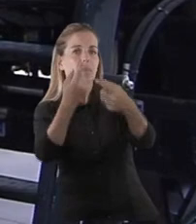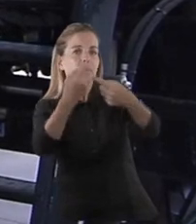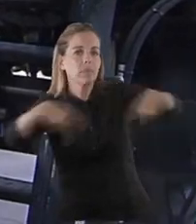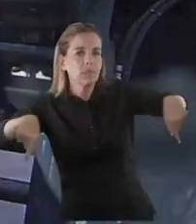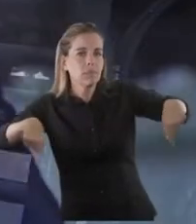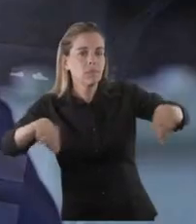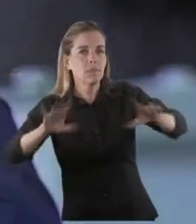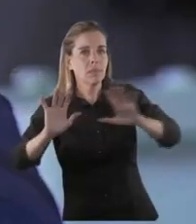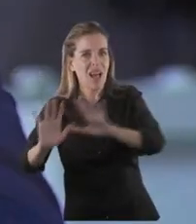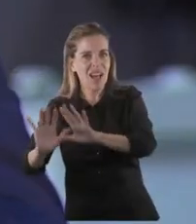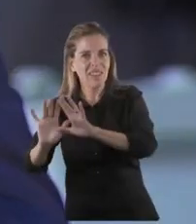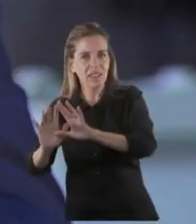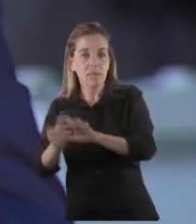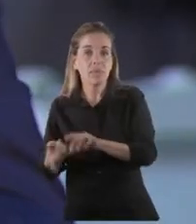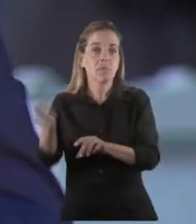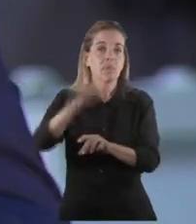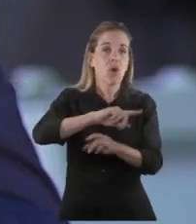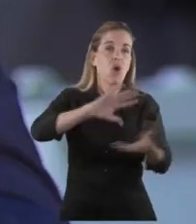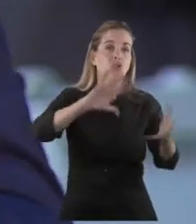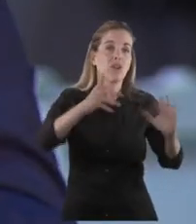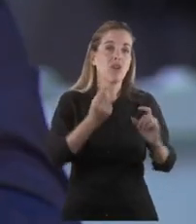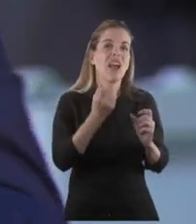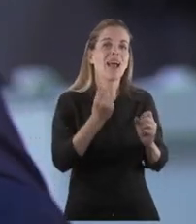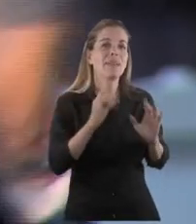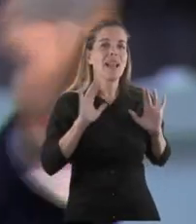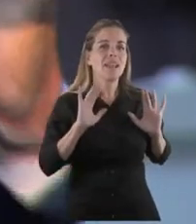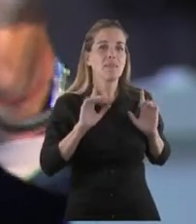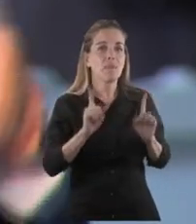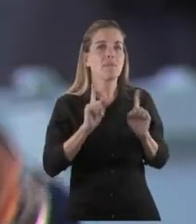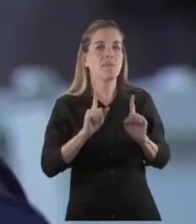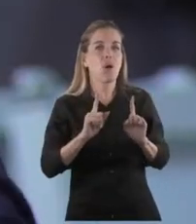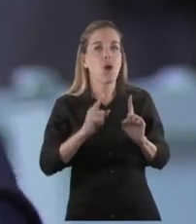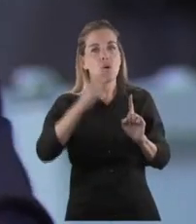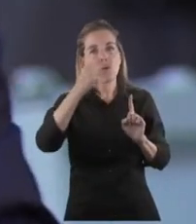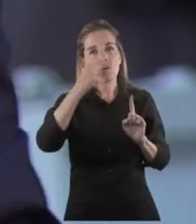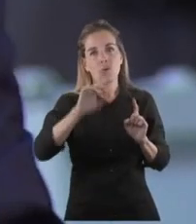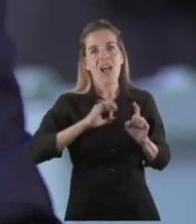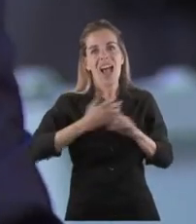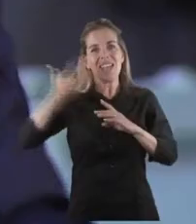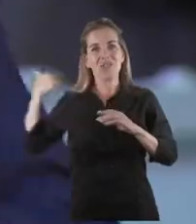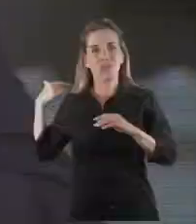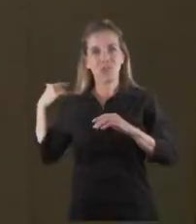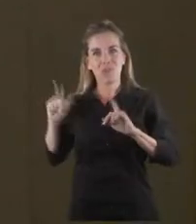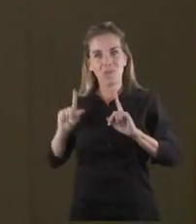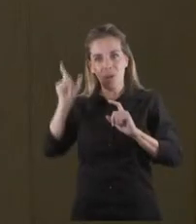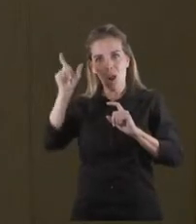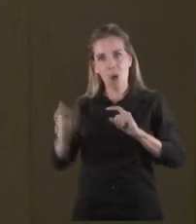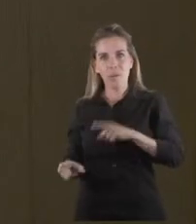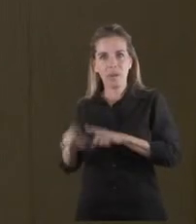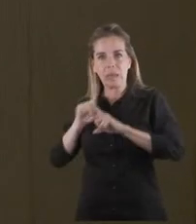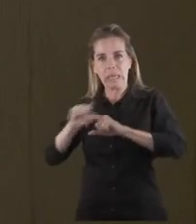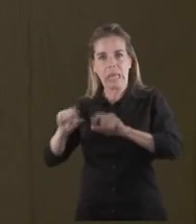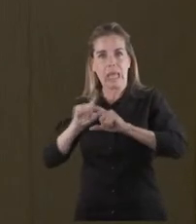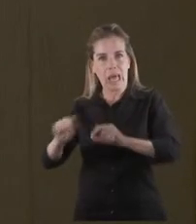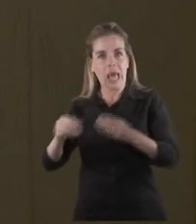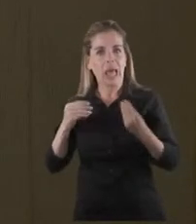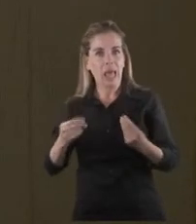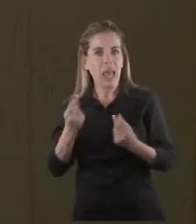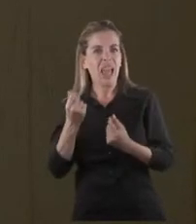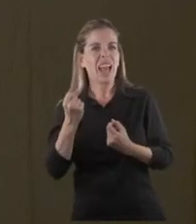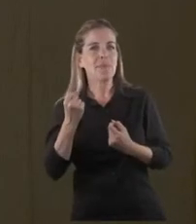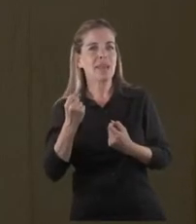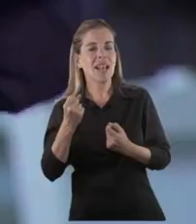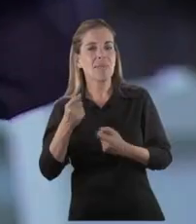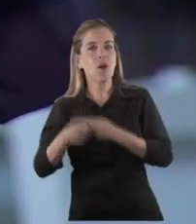Hay otro capitalismo, que es el capitalismo que vimos en los últimos años, del que Orlando se queja, el capitalismo financiero, que es el